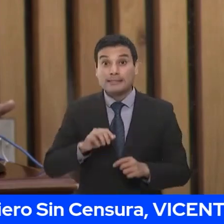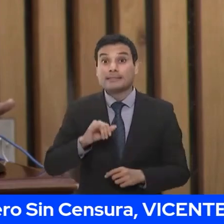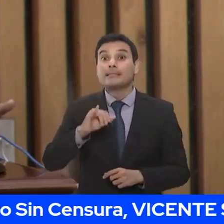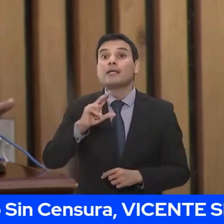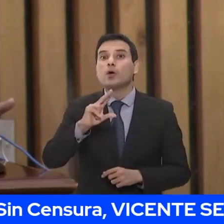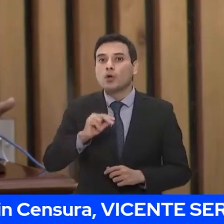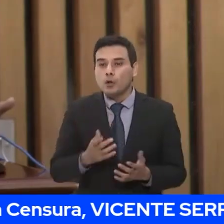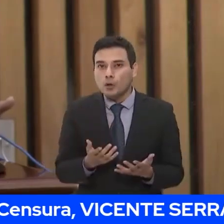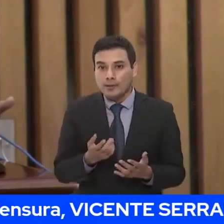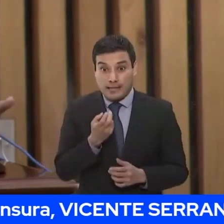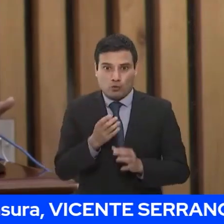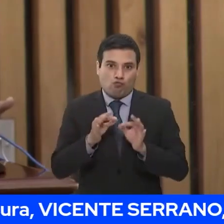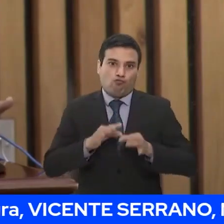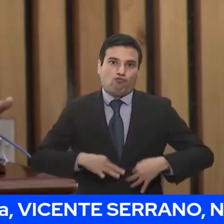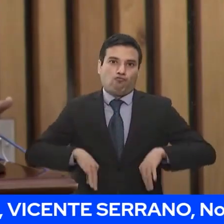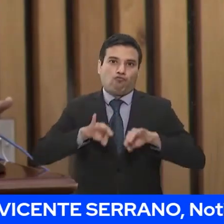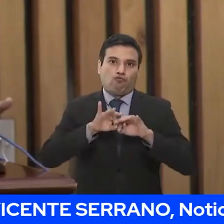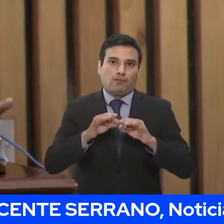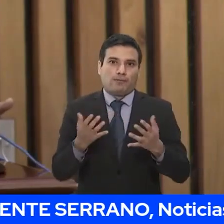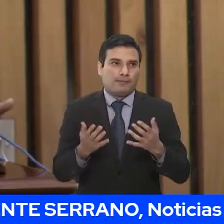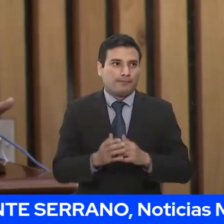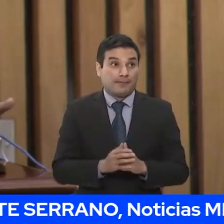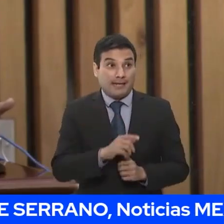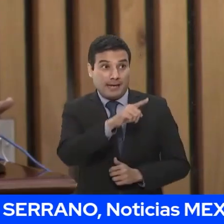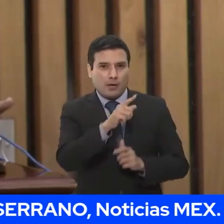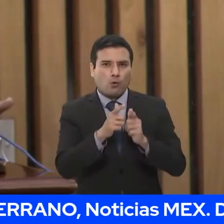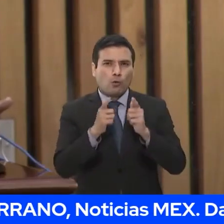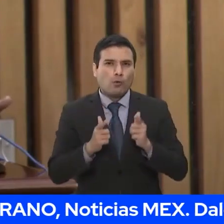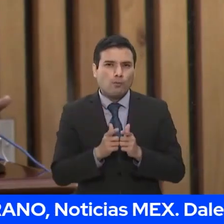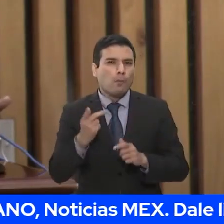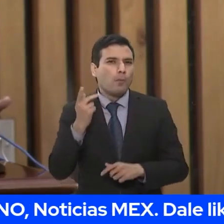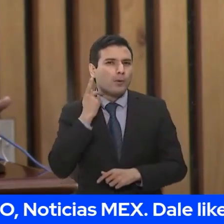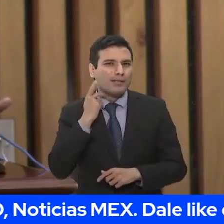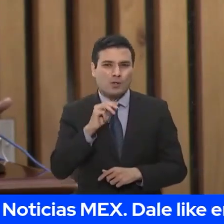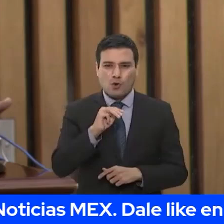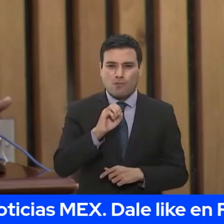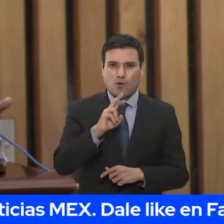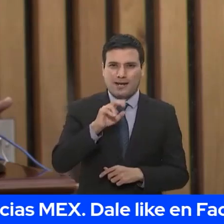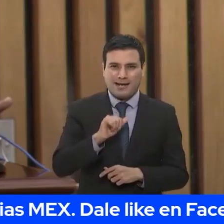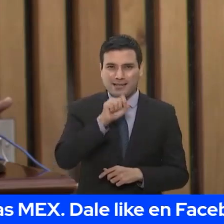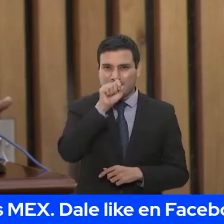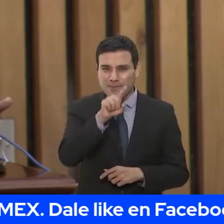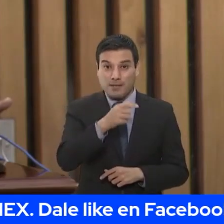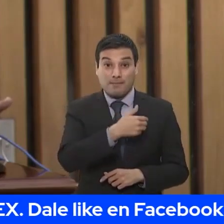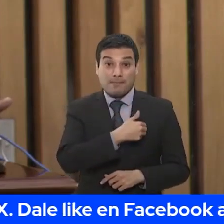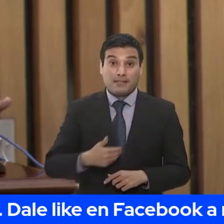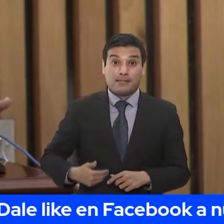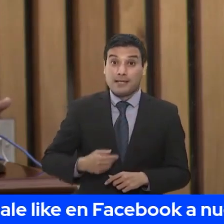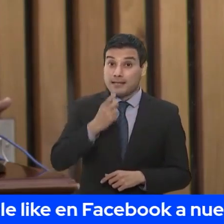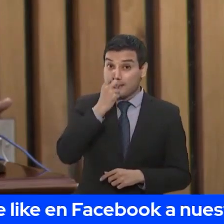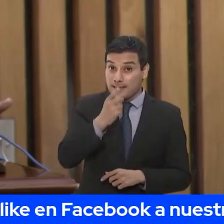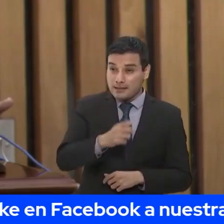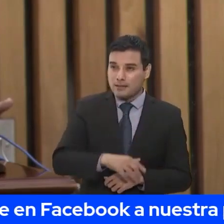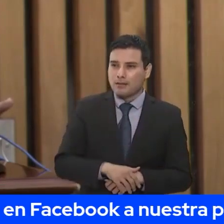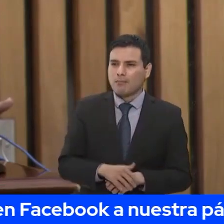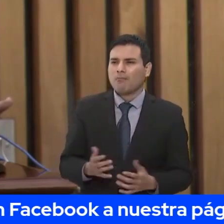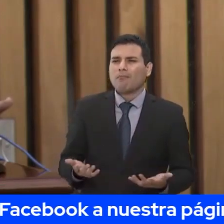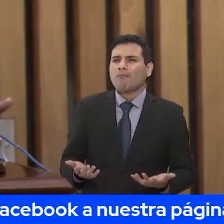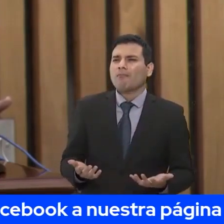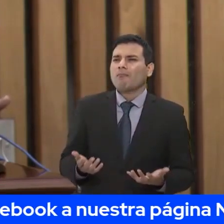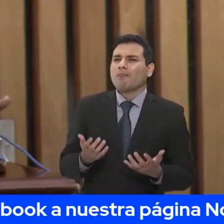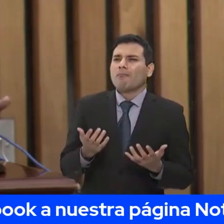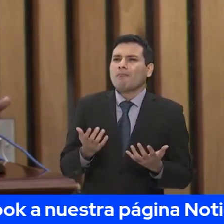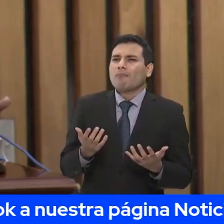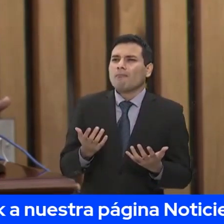que incluyen por supuesto al propio presidente, insistan en que no es relevante el número de casillas a instalar ni el